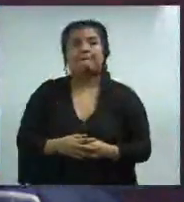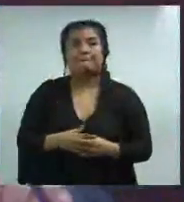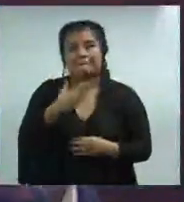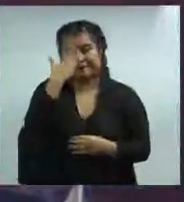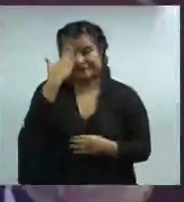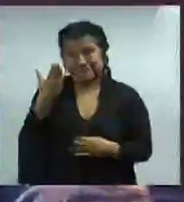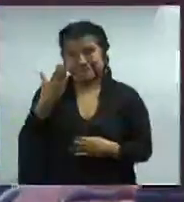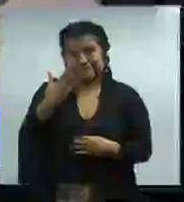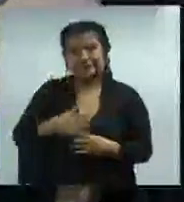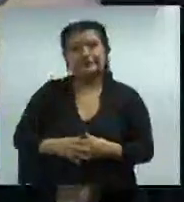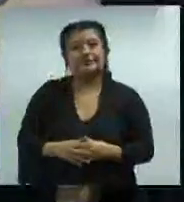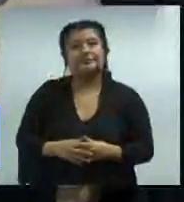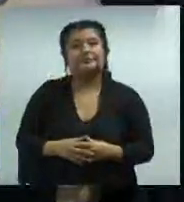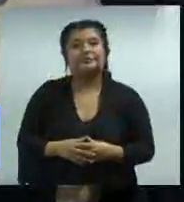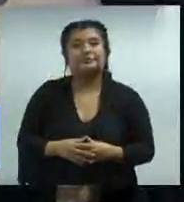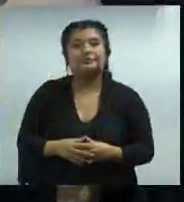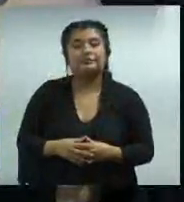presidente.